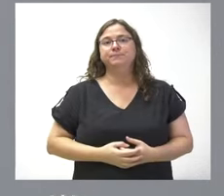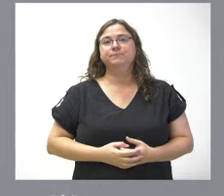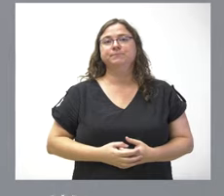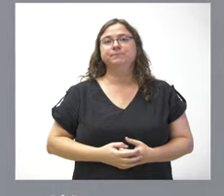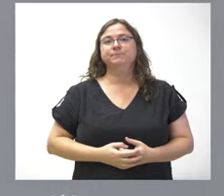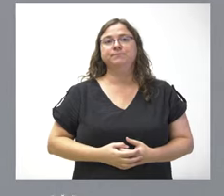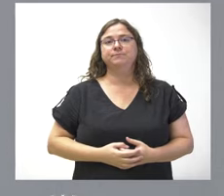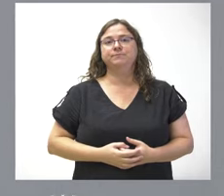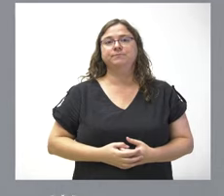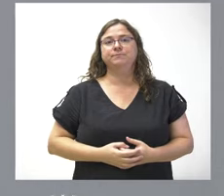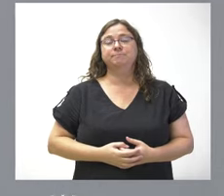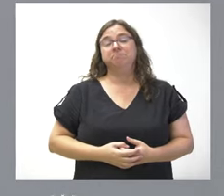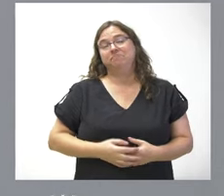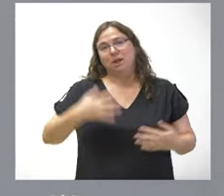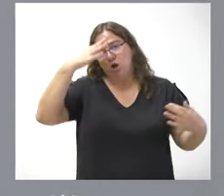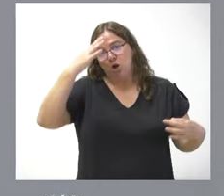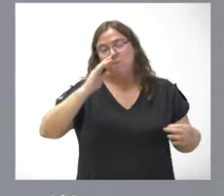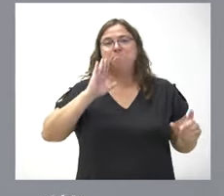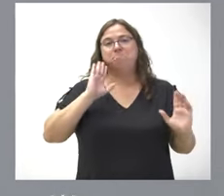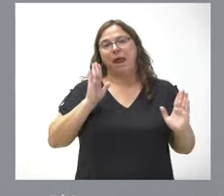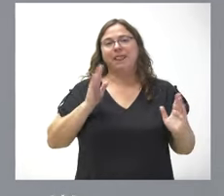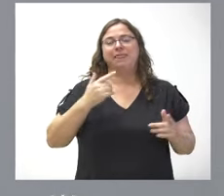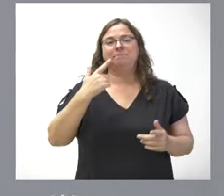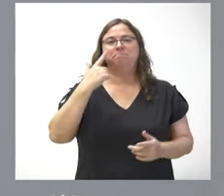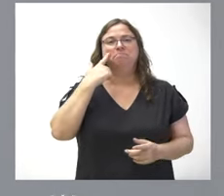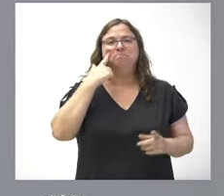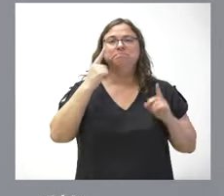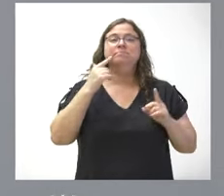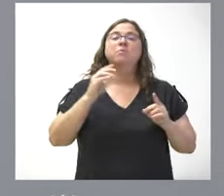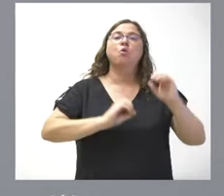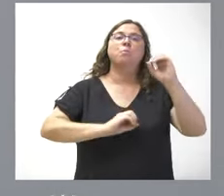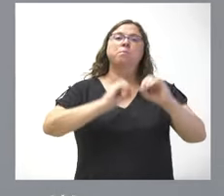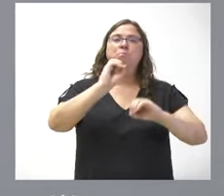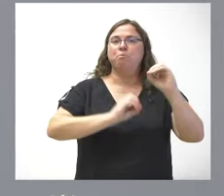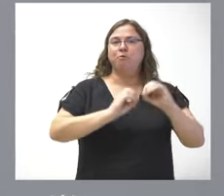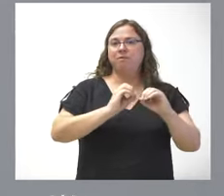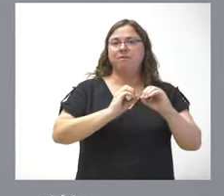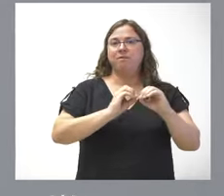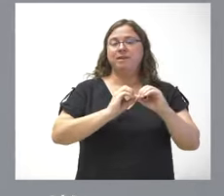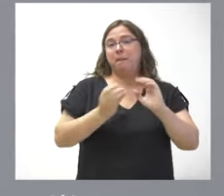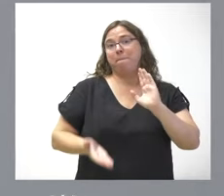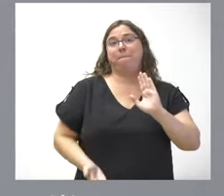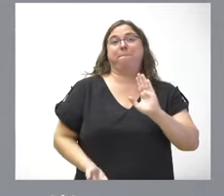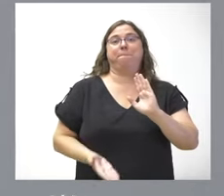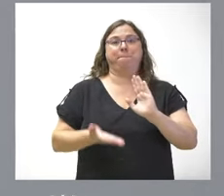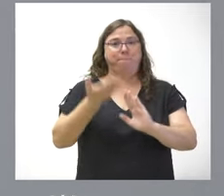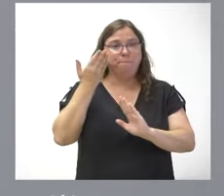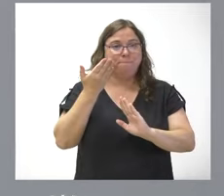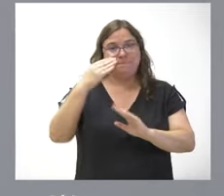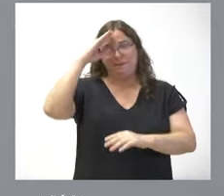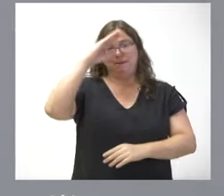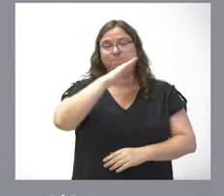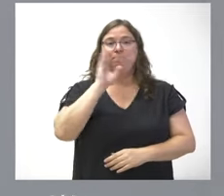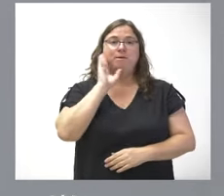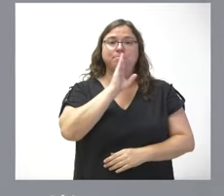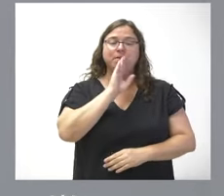es previsible y era previsible y así ha sido que el porcentaje más alto de padres que han